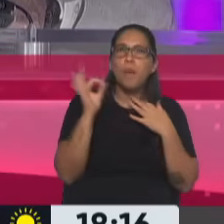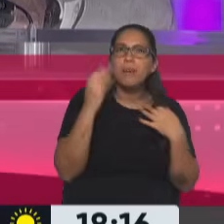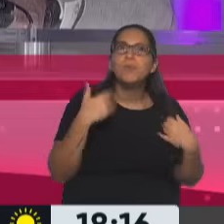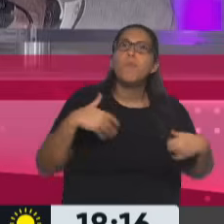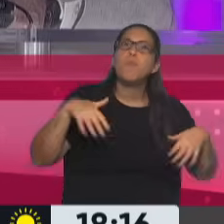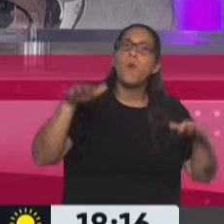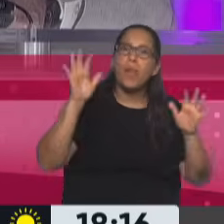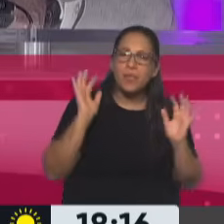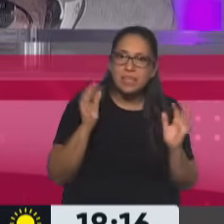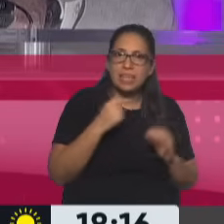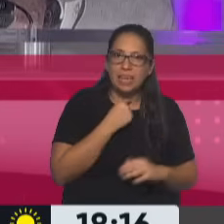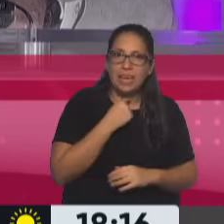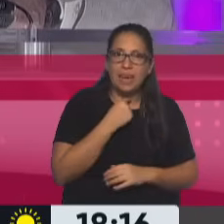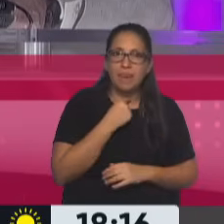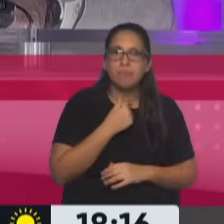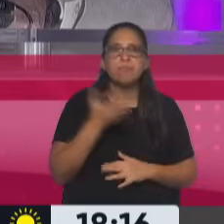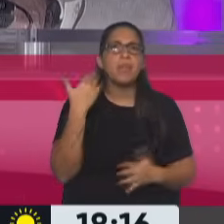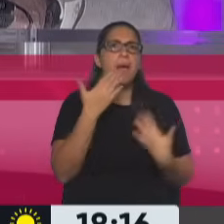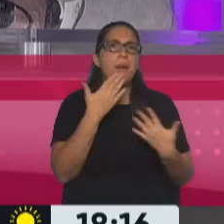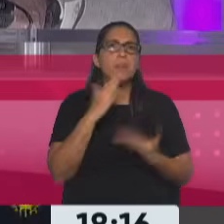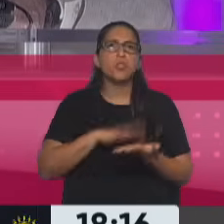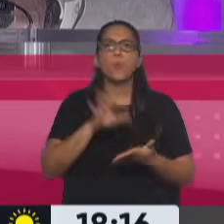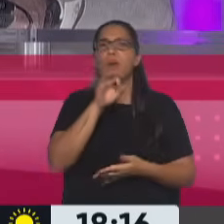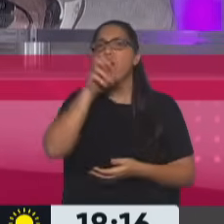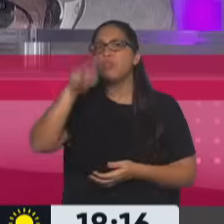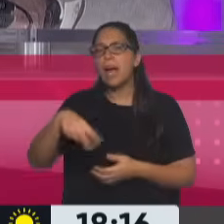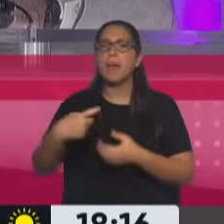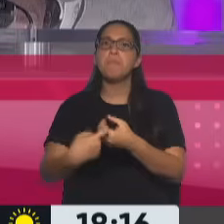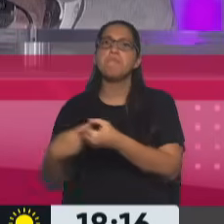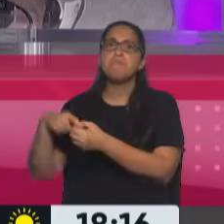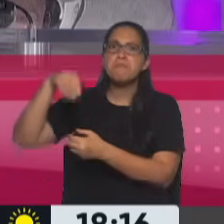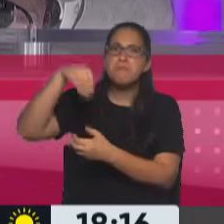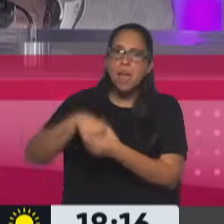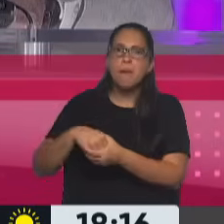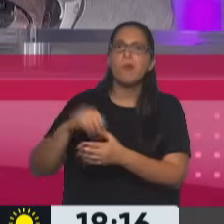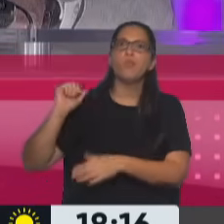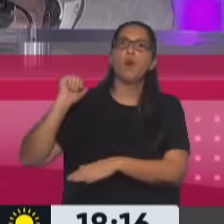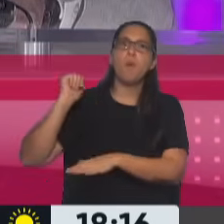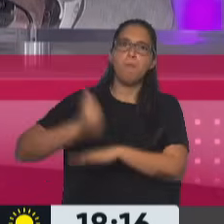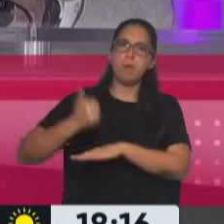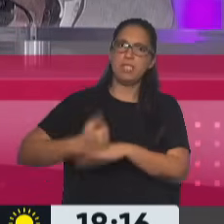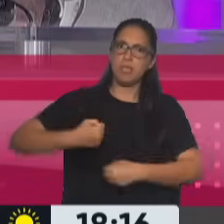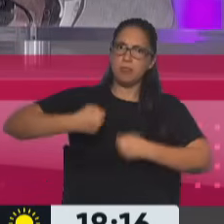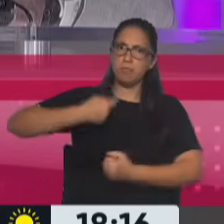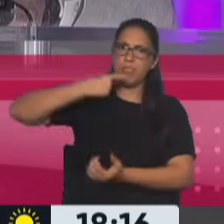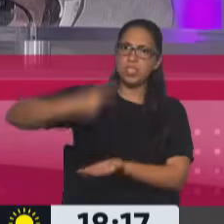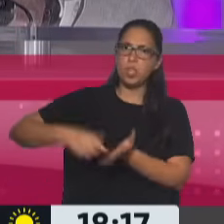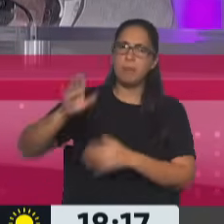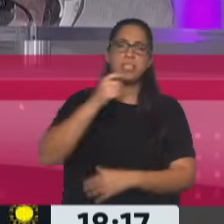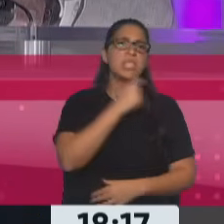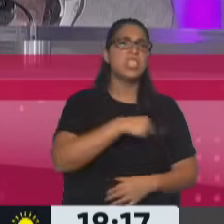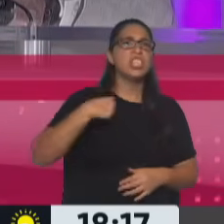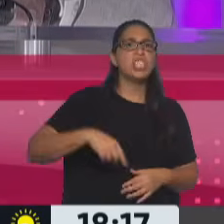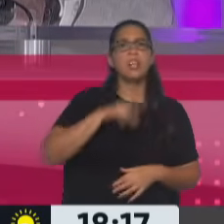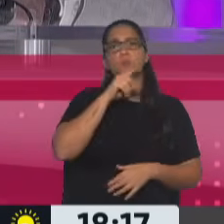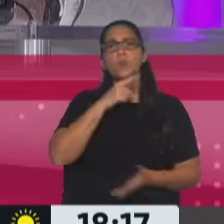acuerdo? Se hablaba de la OTAN, de los miembros de la OTAN que tengan una mayor presencia, ¿no? Porque un poco lo que dice Estados Unidos es, bueno, si China o Rusia deciden